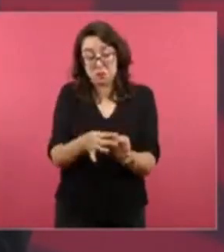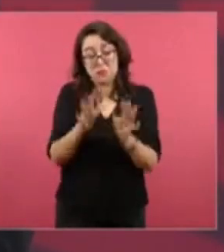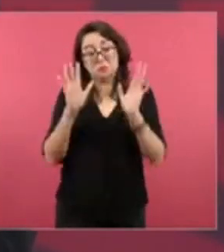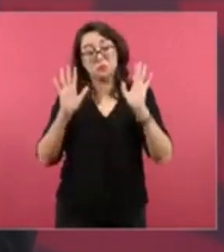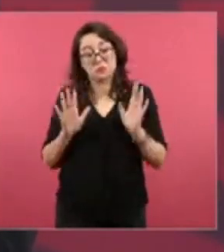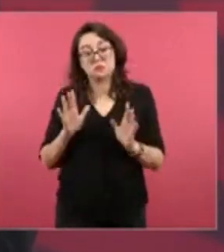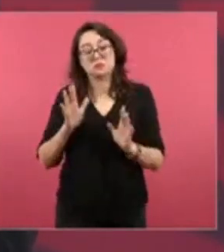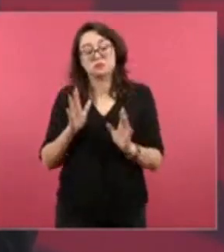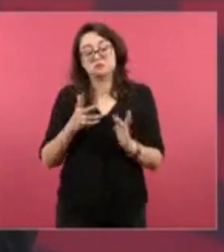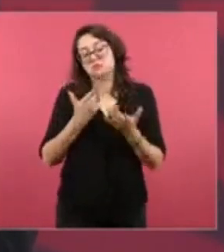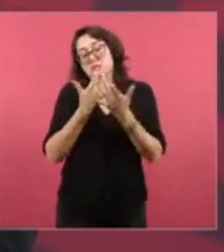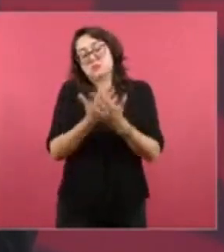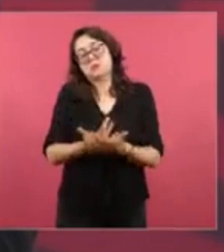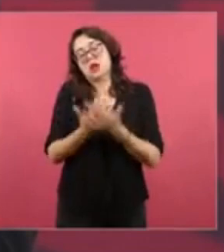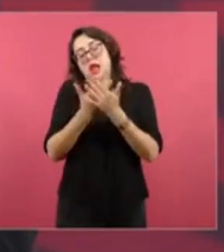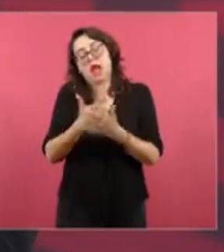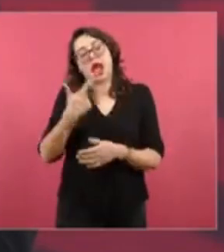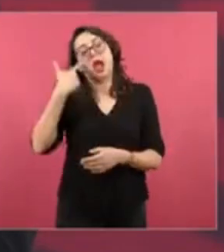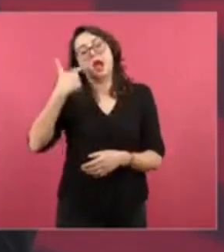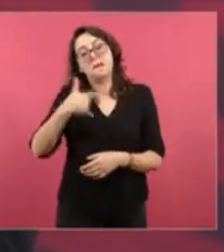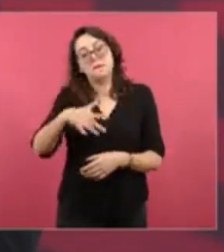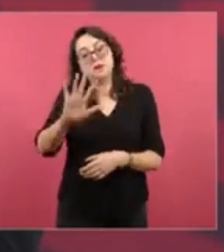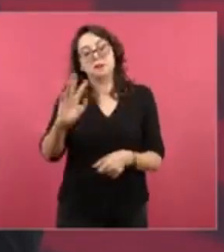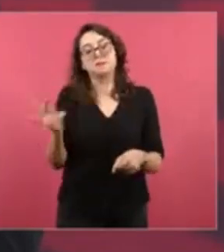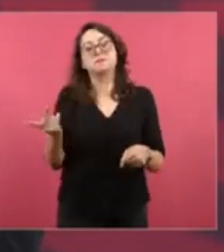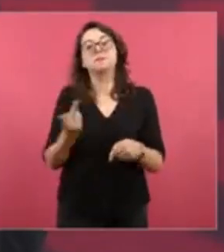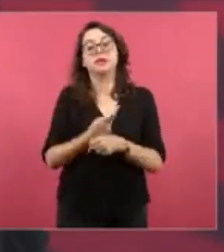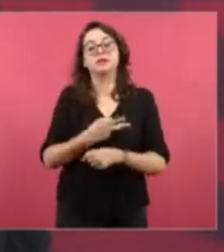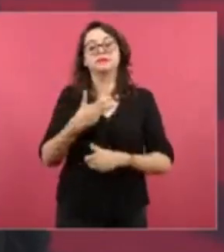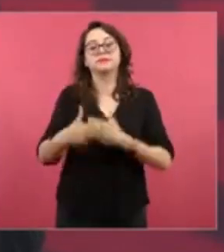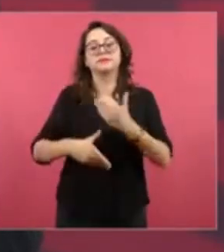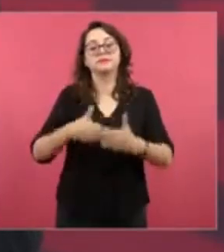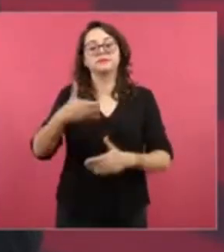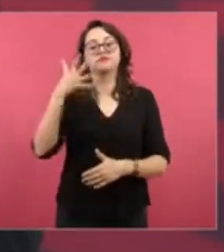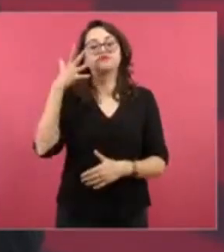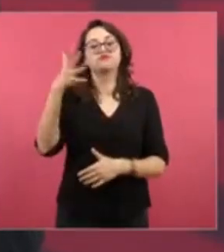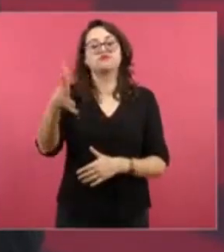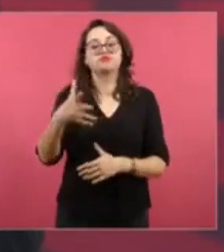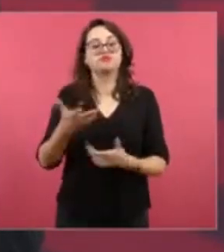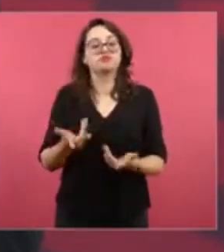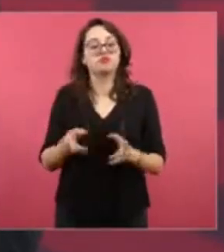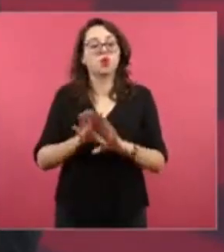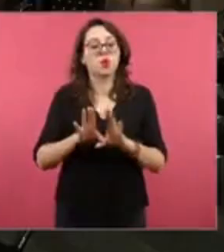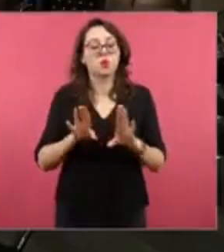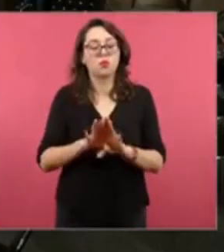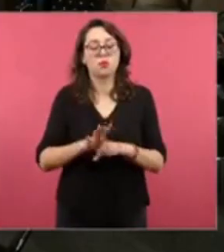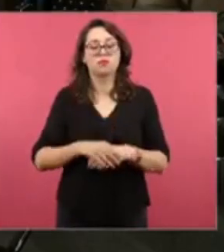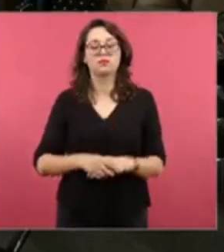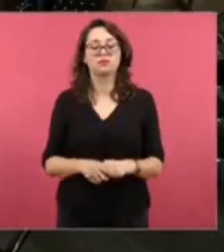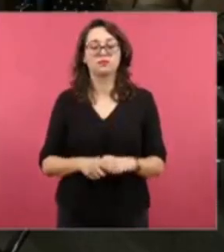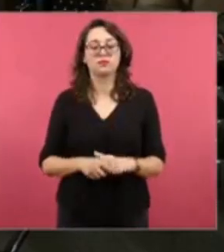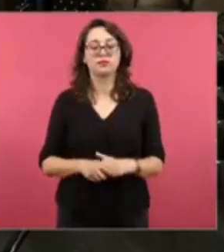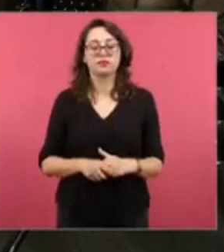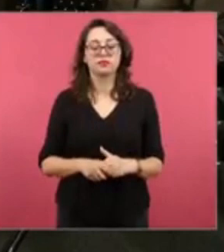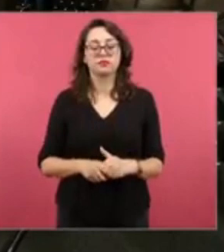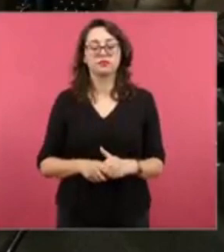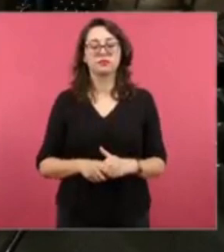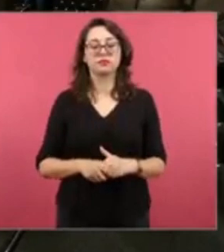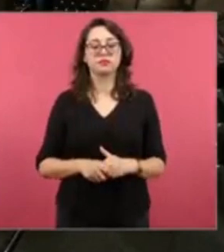haciendo, vamos a esperar qué es lo que sucede. En el caso